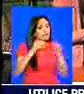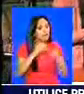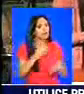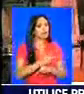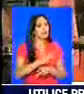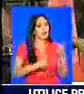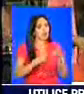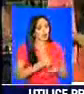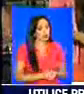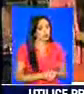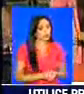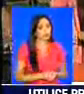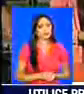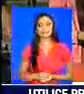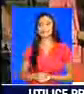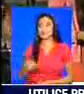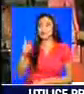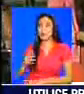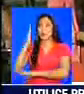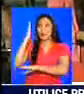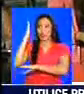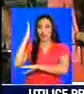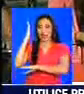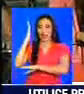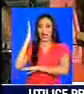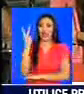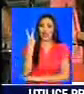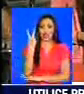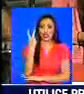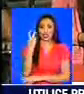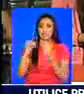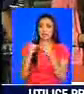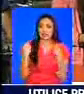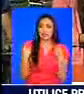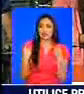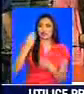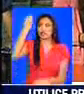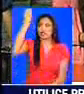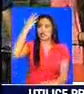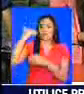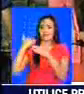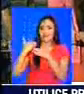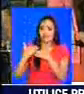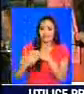sol? A partir del mediodía más o menos, donde este ya empieza a ser más fuerte, y sobre todo es